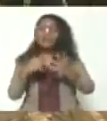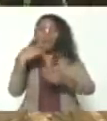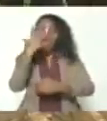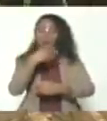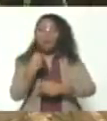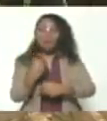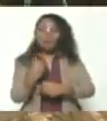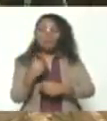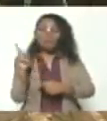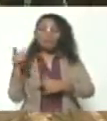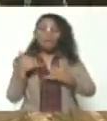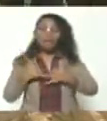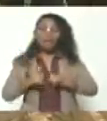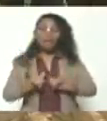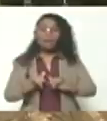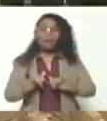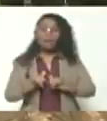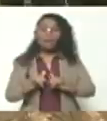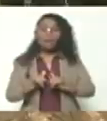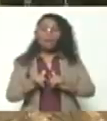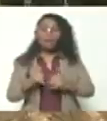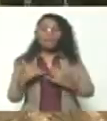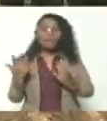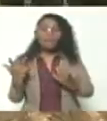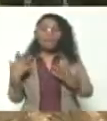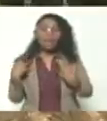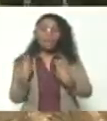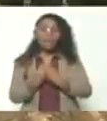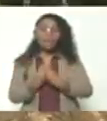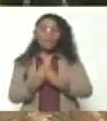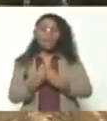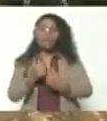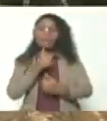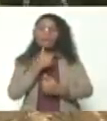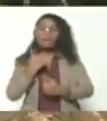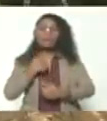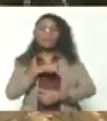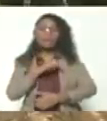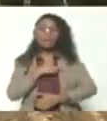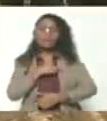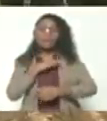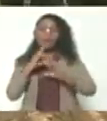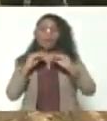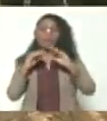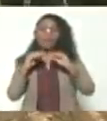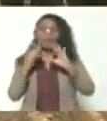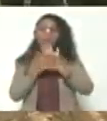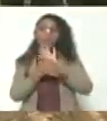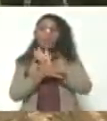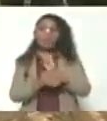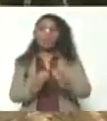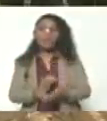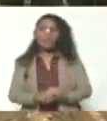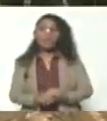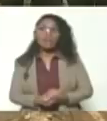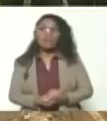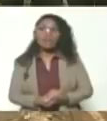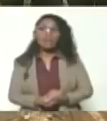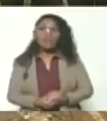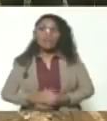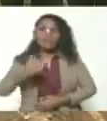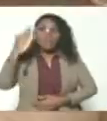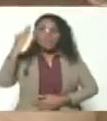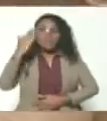esos el hijo de la compañera con quien estamos hablando. Mi comandante en jefe,